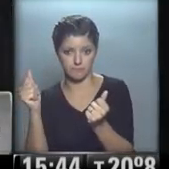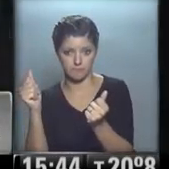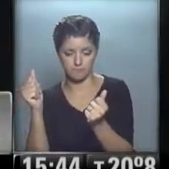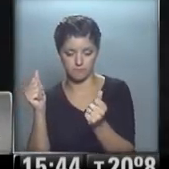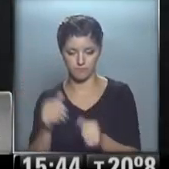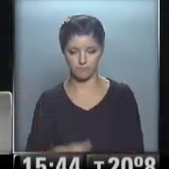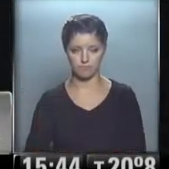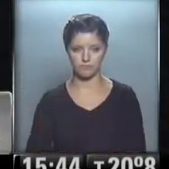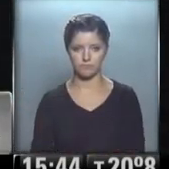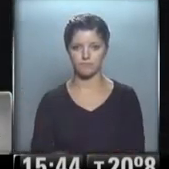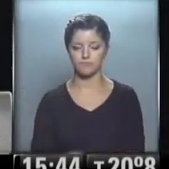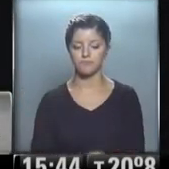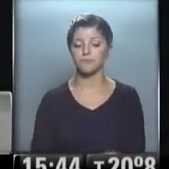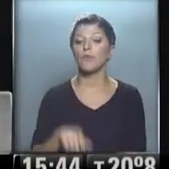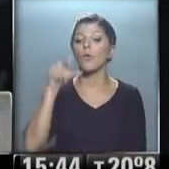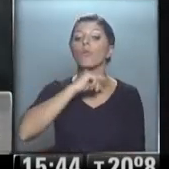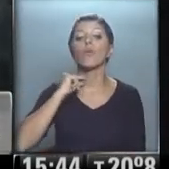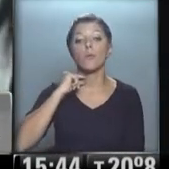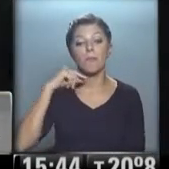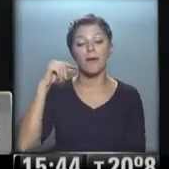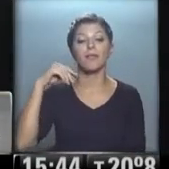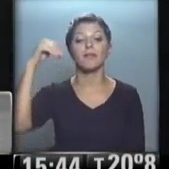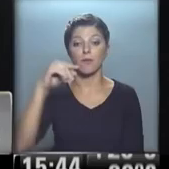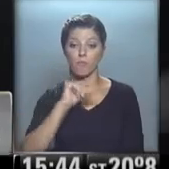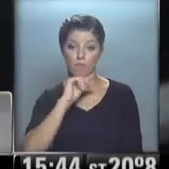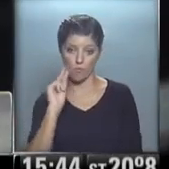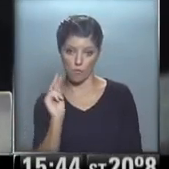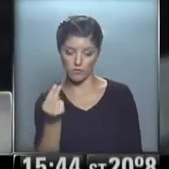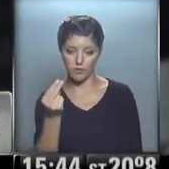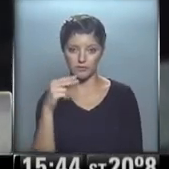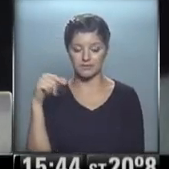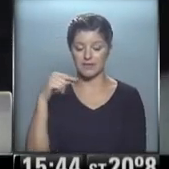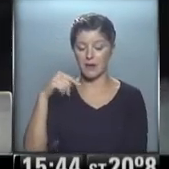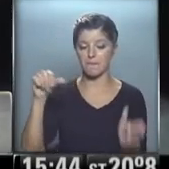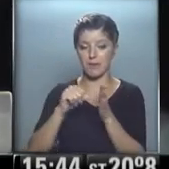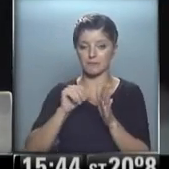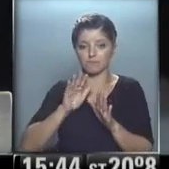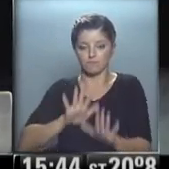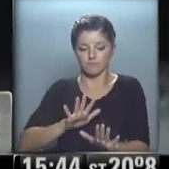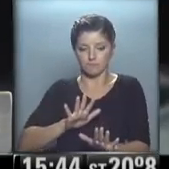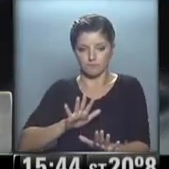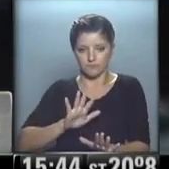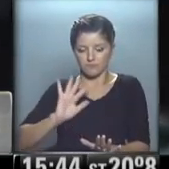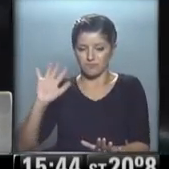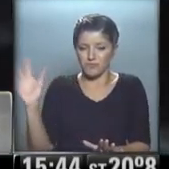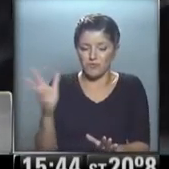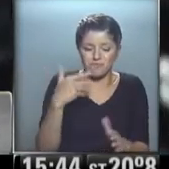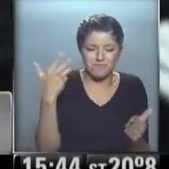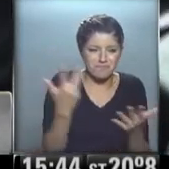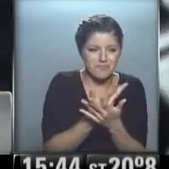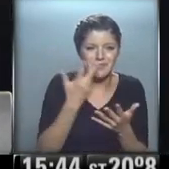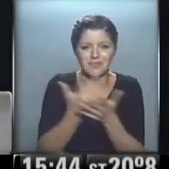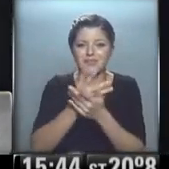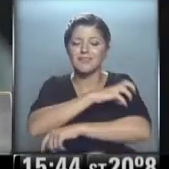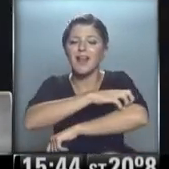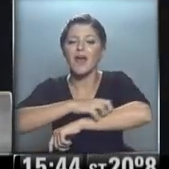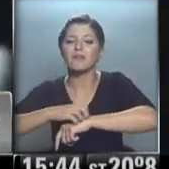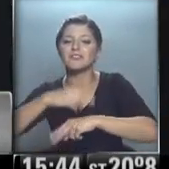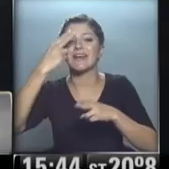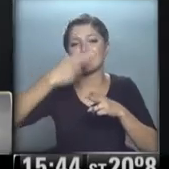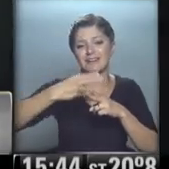La muerte del padre Carlos Mujica sacudió al país y llenó de tristeza a los habitantes de la villa de